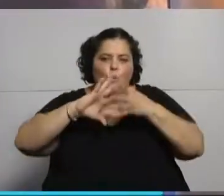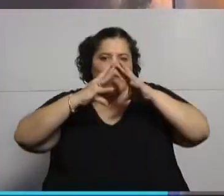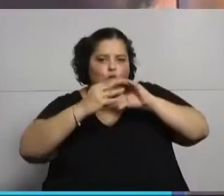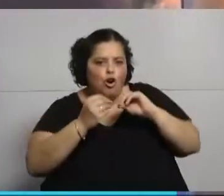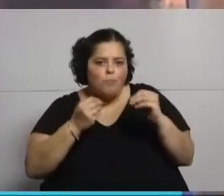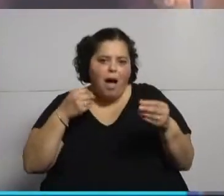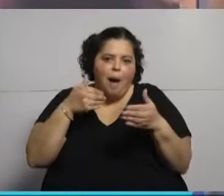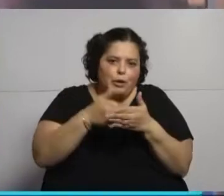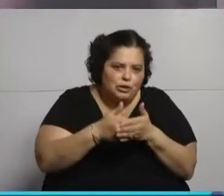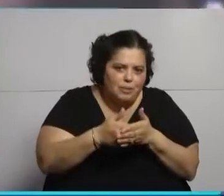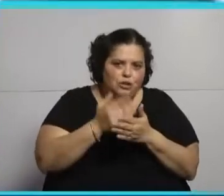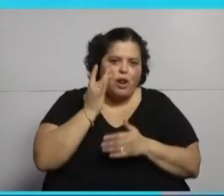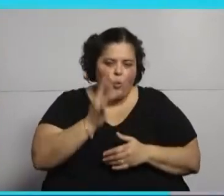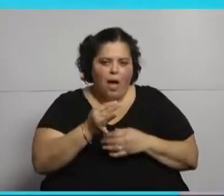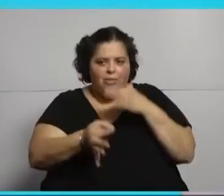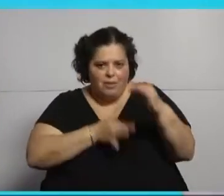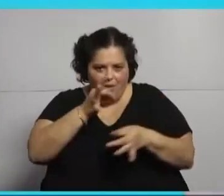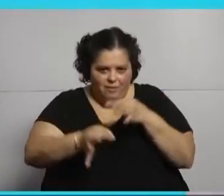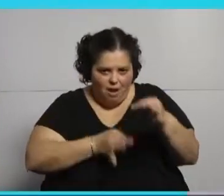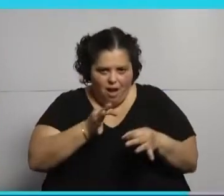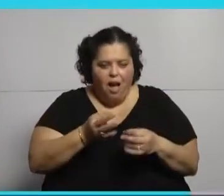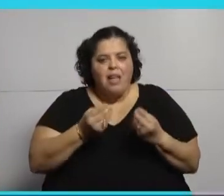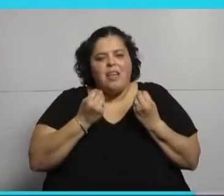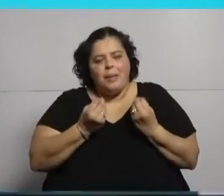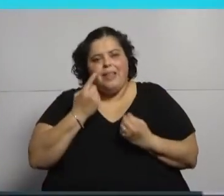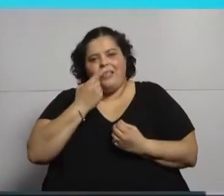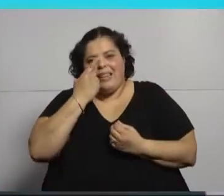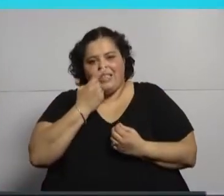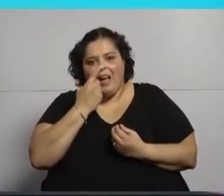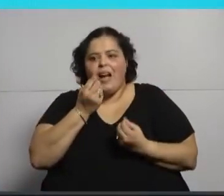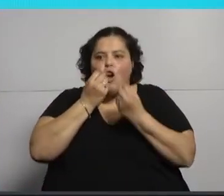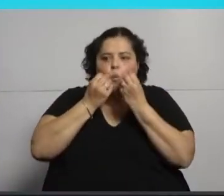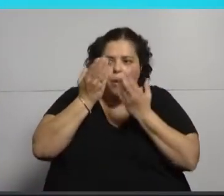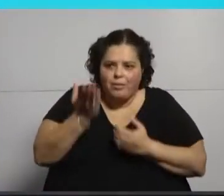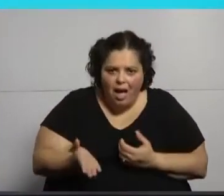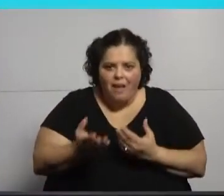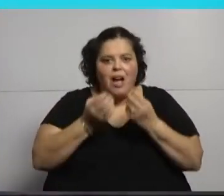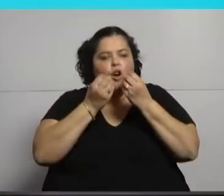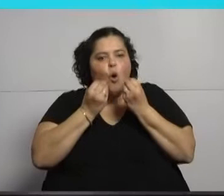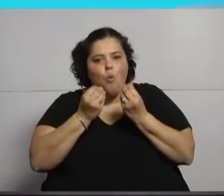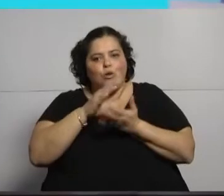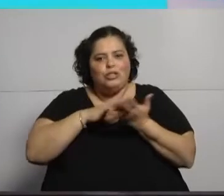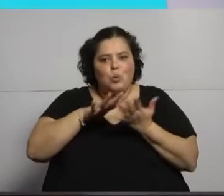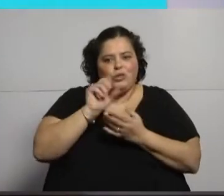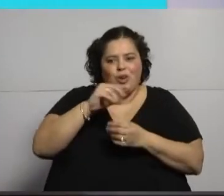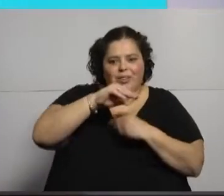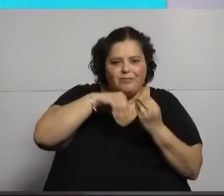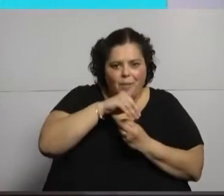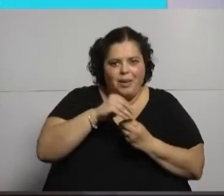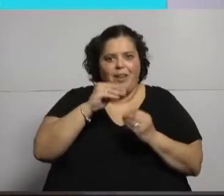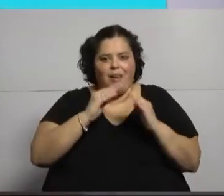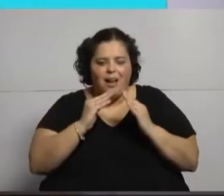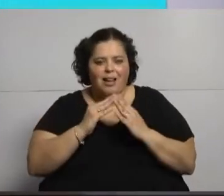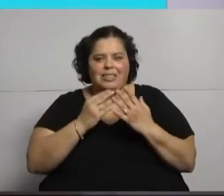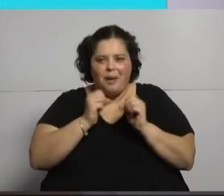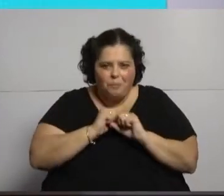educativa, teniendo en cuenta siempre que lo que nos interesaba era saber cómo estaban y cómo estaban pudiendo llevar adelante el aprendizaje y si estaban